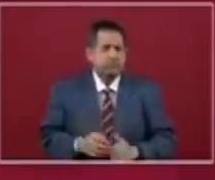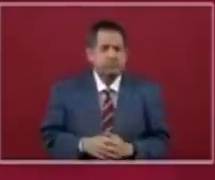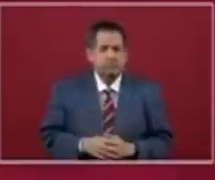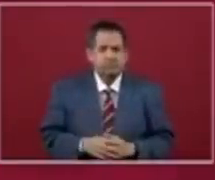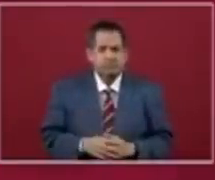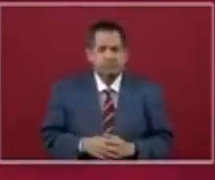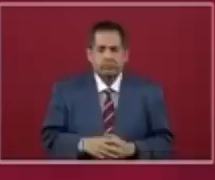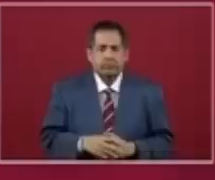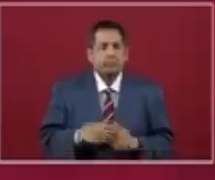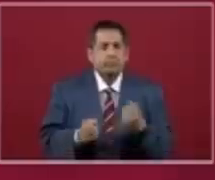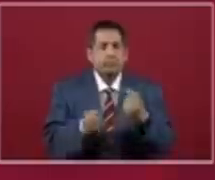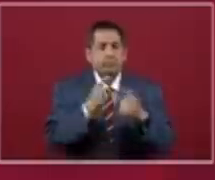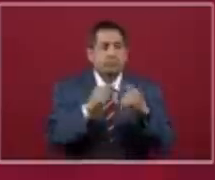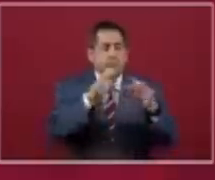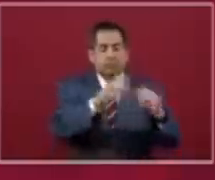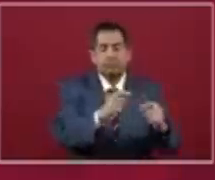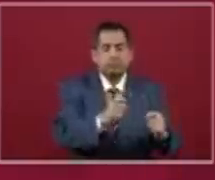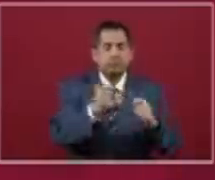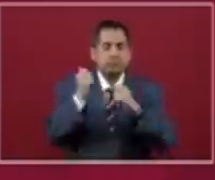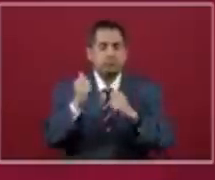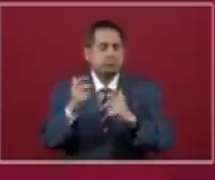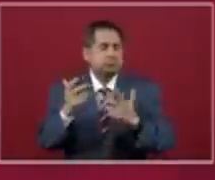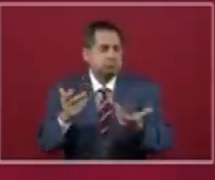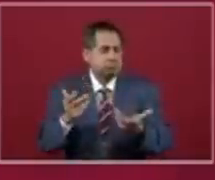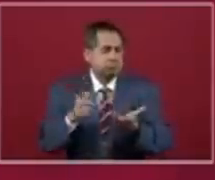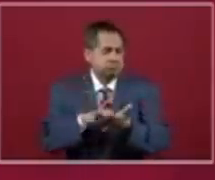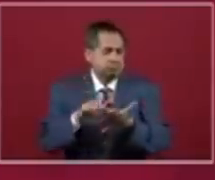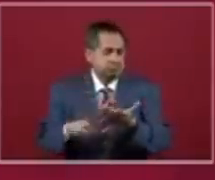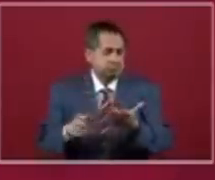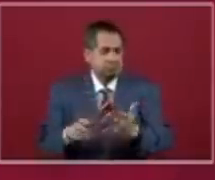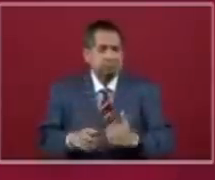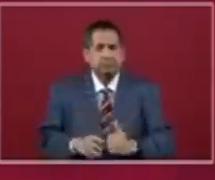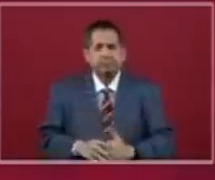de deportaciones, por ejemplo.